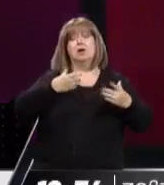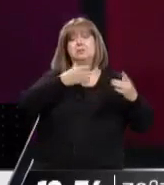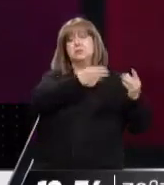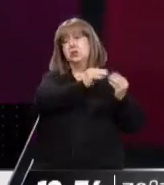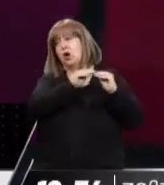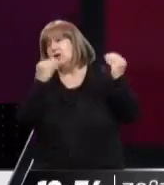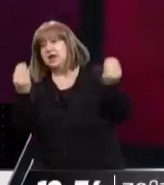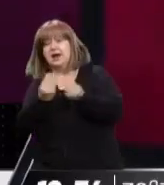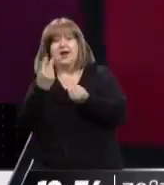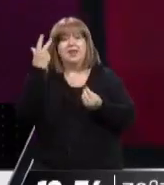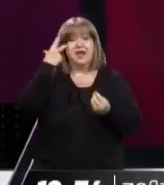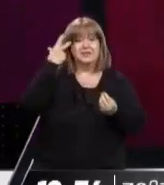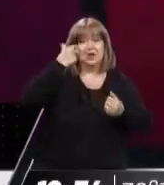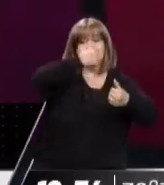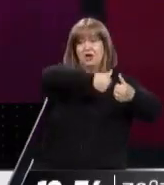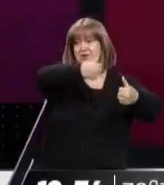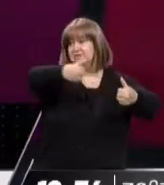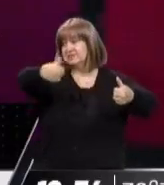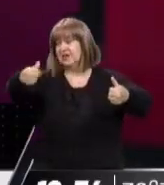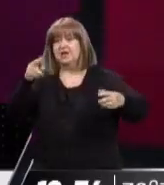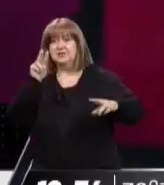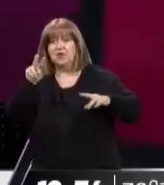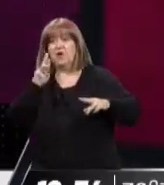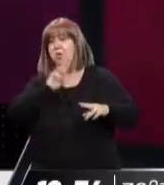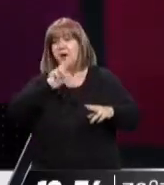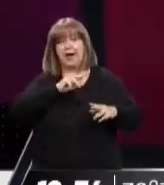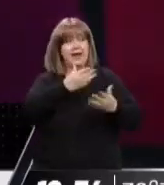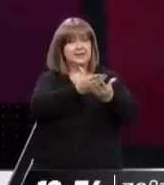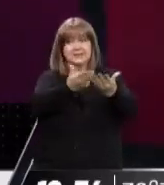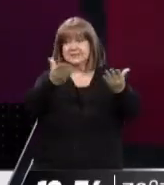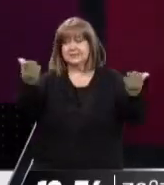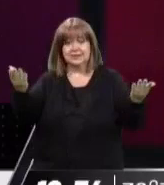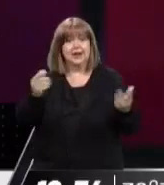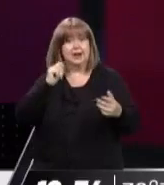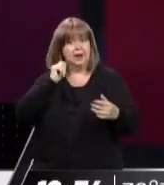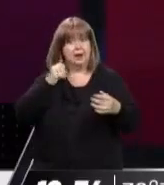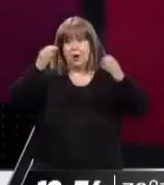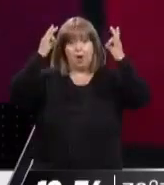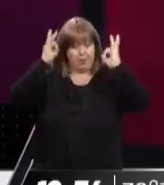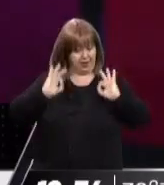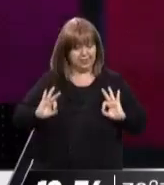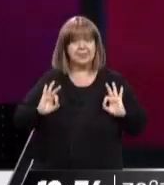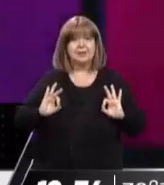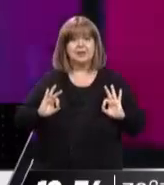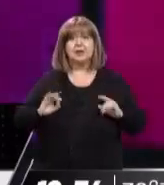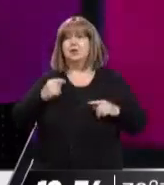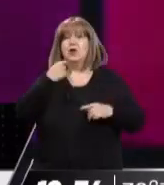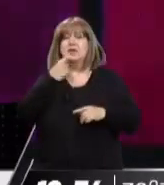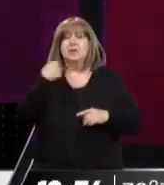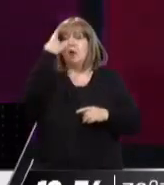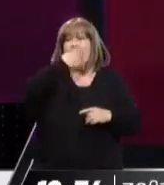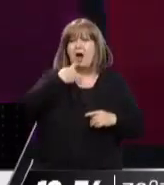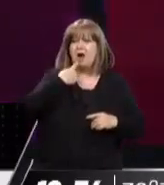lo instalan más los medios de comunicación, que son los formadores de opinión. Pero nosotras vemos mujeres y vemos mujeres íntegras, no vemos si es linda o es fea,